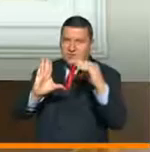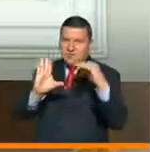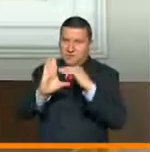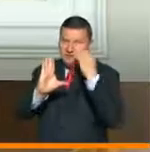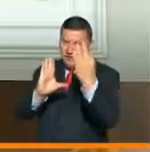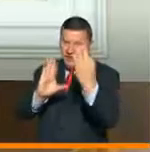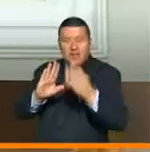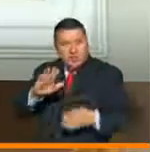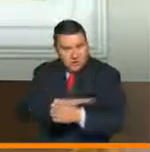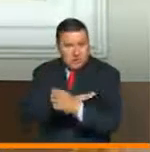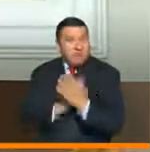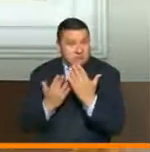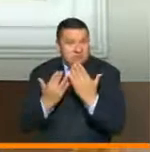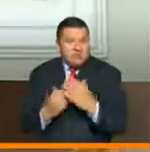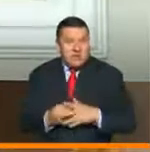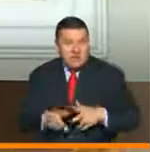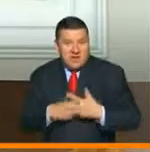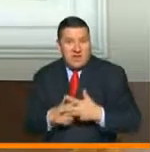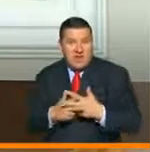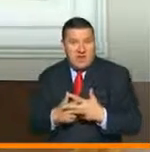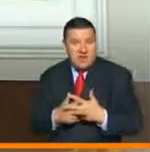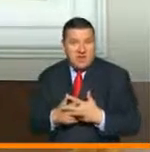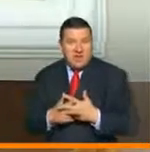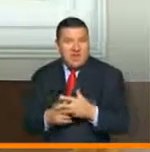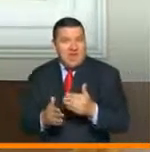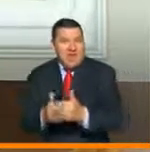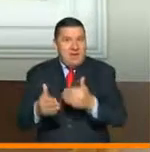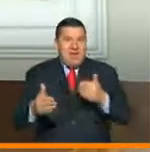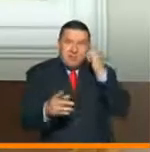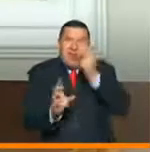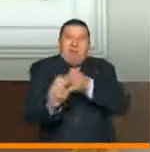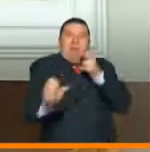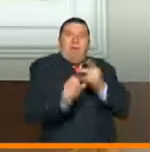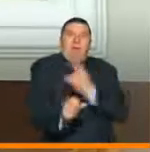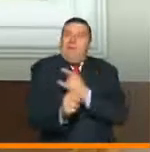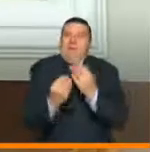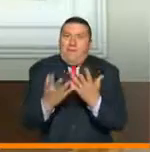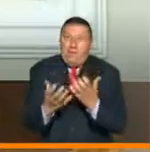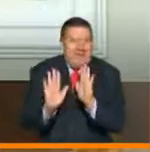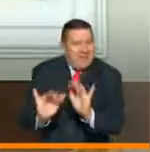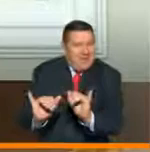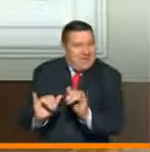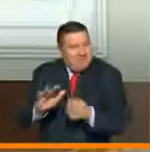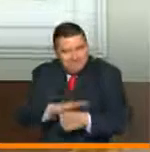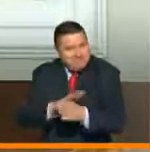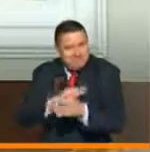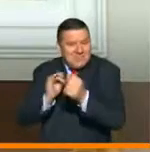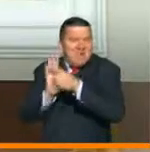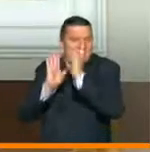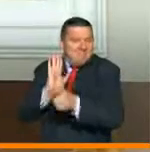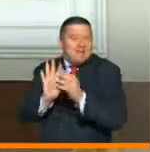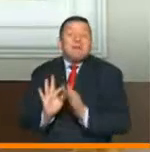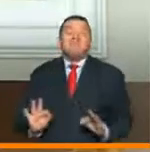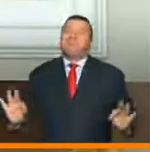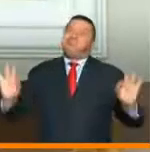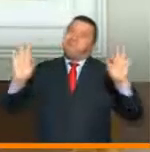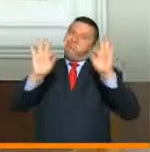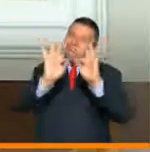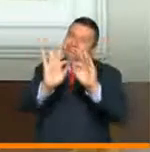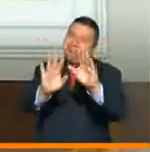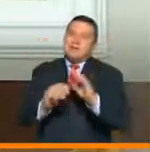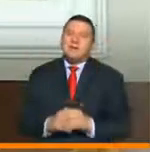3 una herramienta que previene la deserción también es muy importante